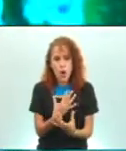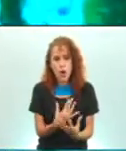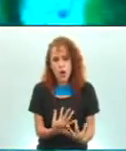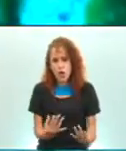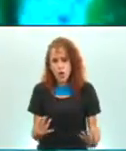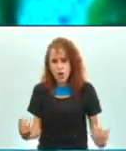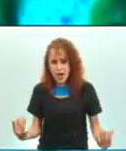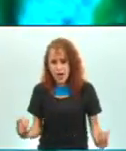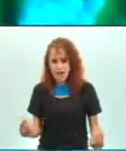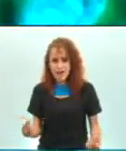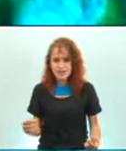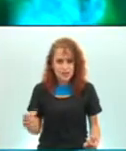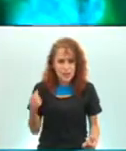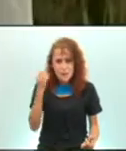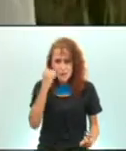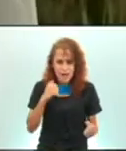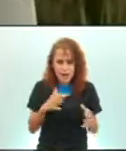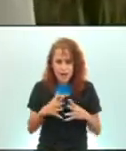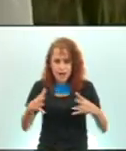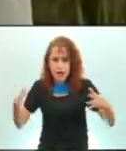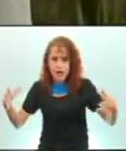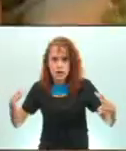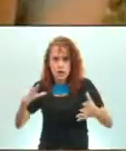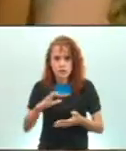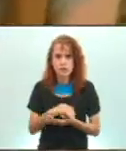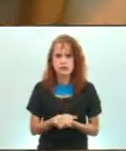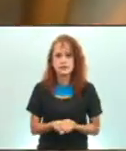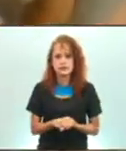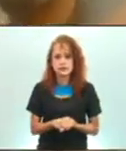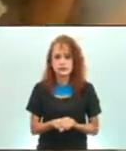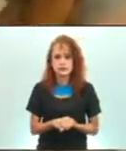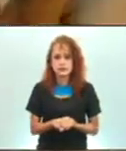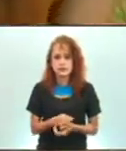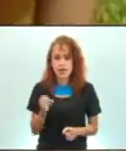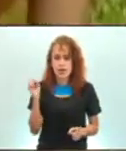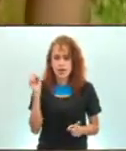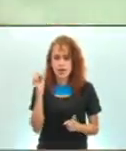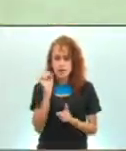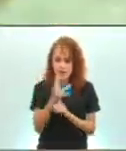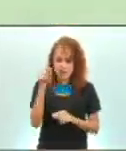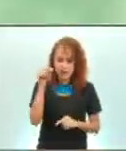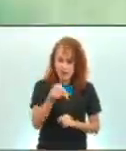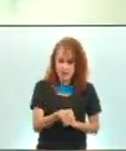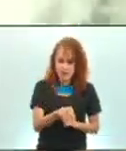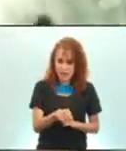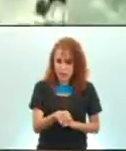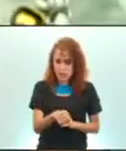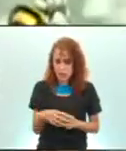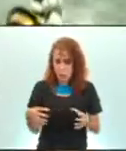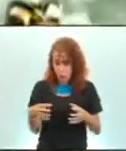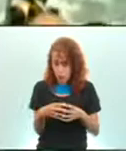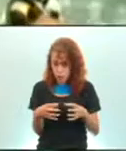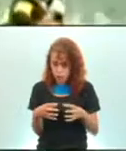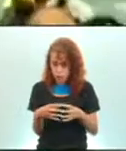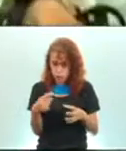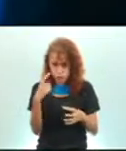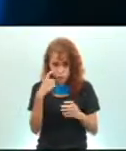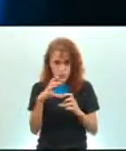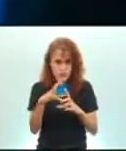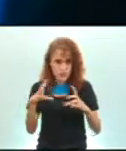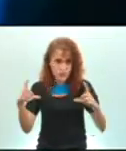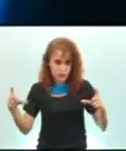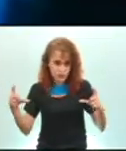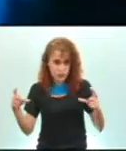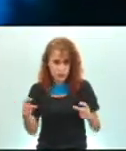corales reportado hasta ese momento en el Caribe. A partir de ese momento, nuestro equipo comienza a seguir